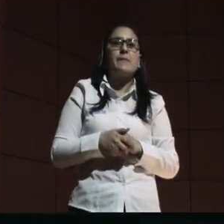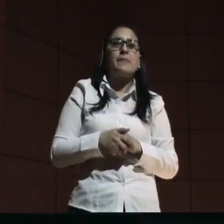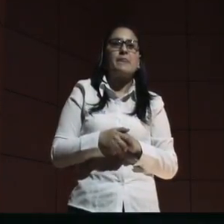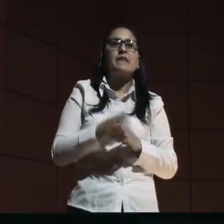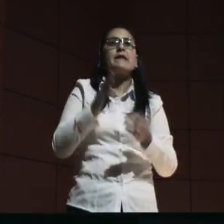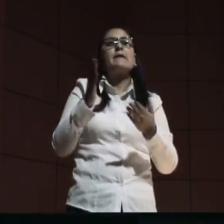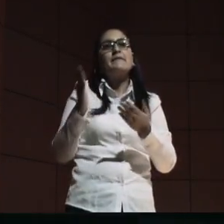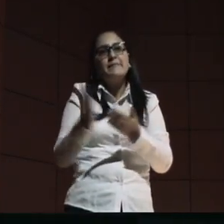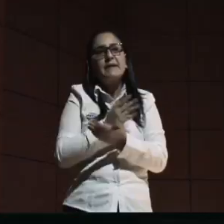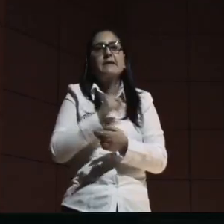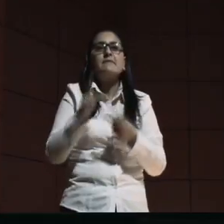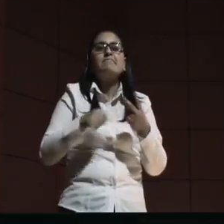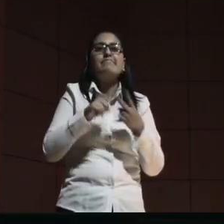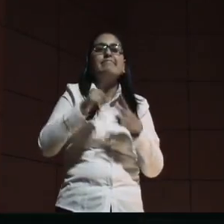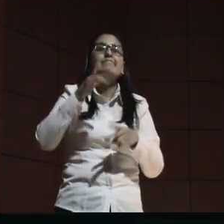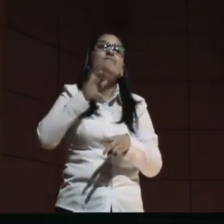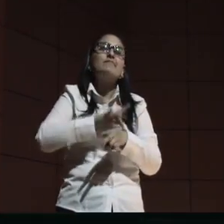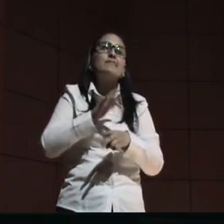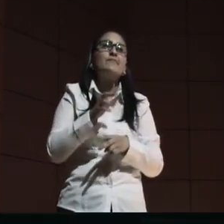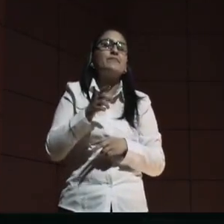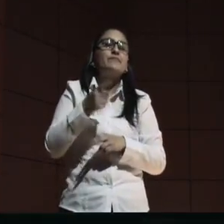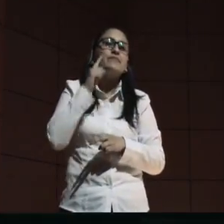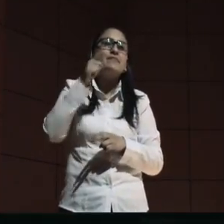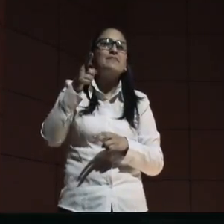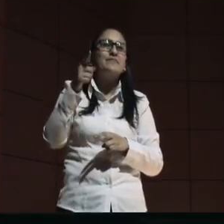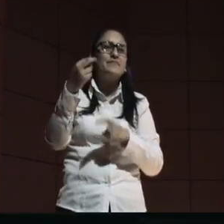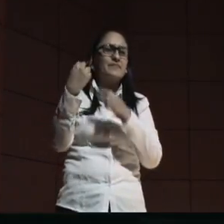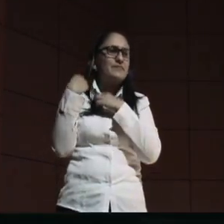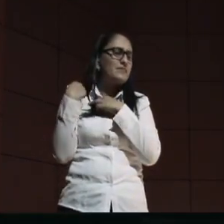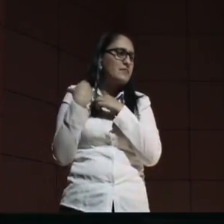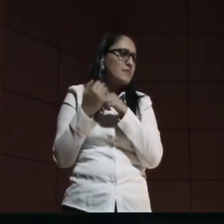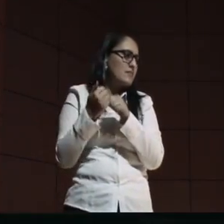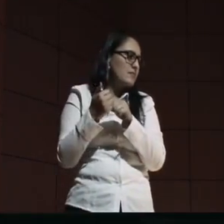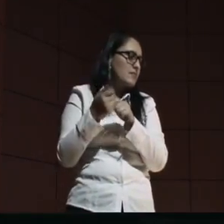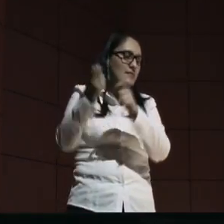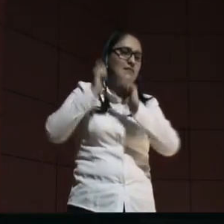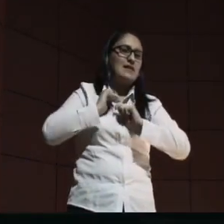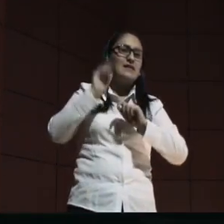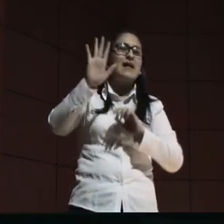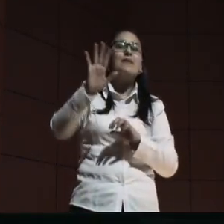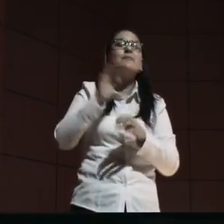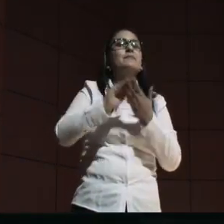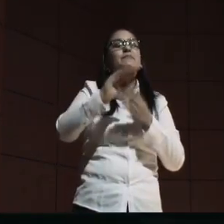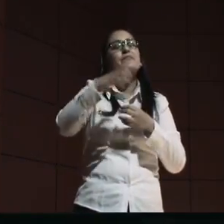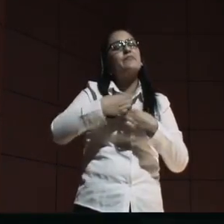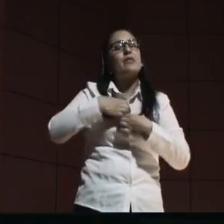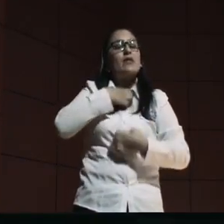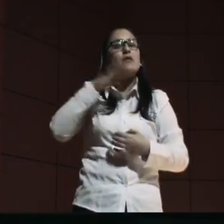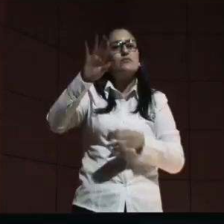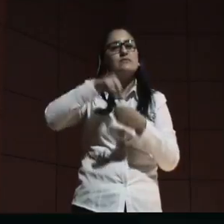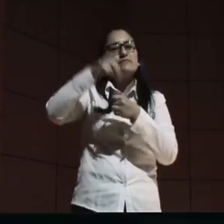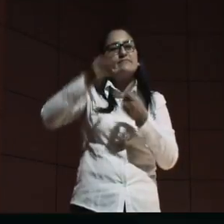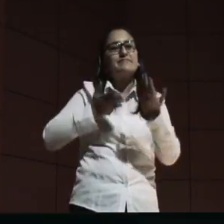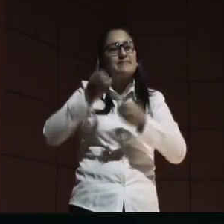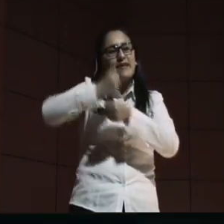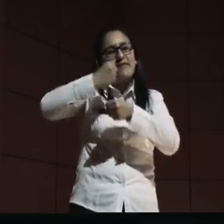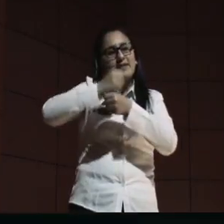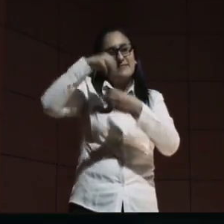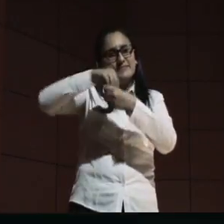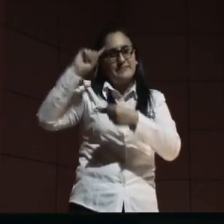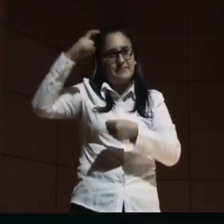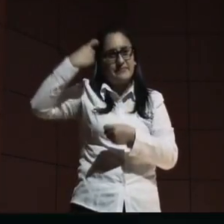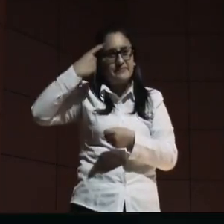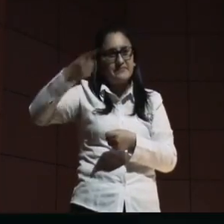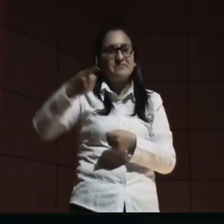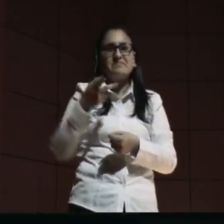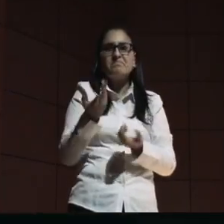Aparte de eso, mirando en la Comisión de Servicio Civil, tampoco eran las